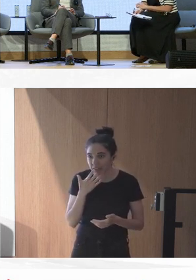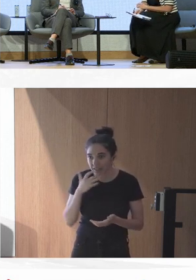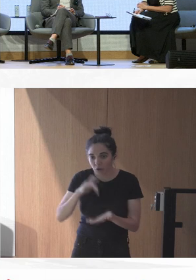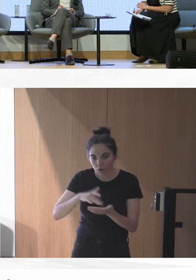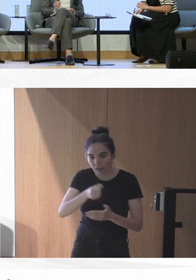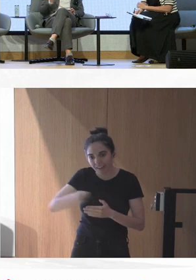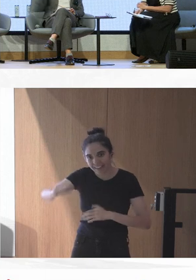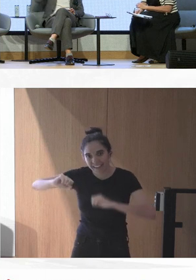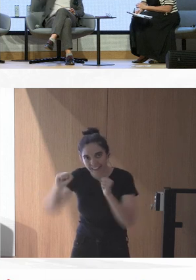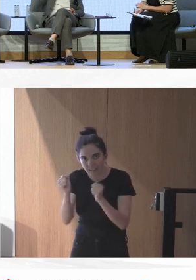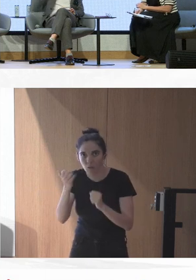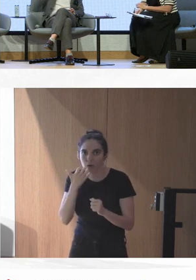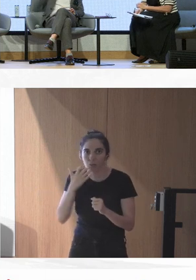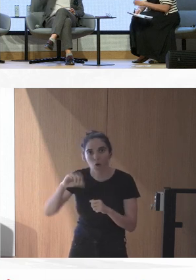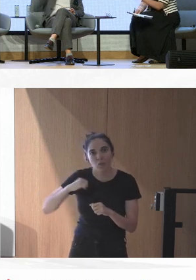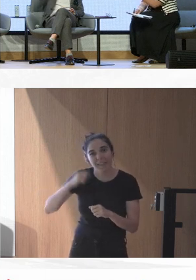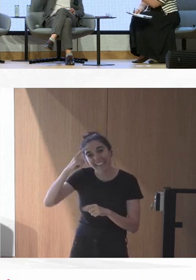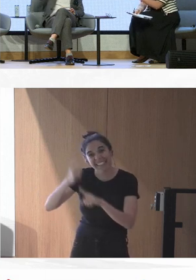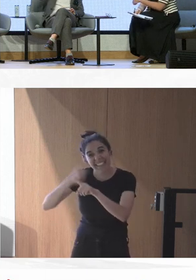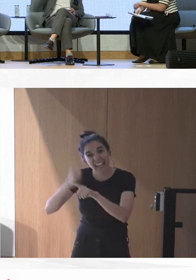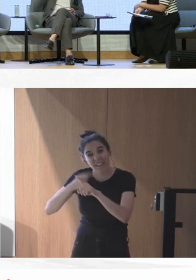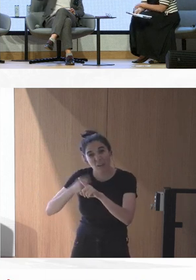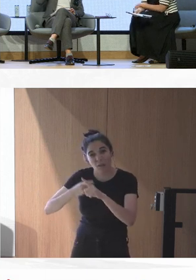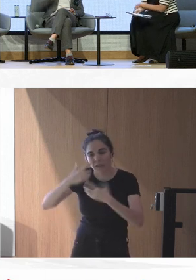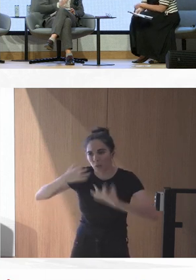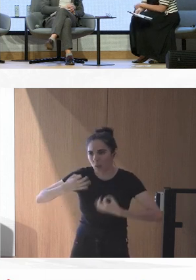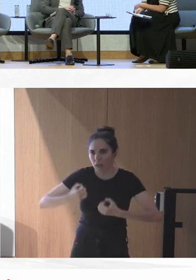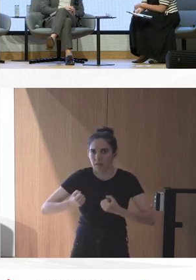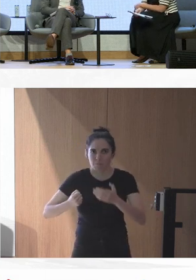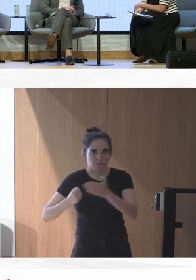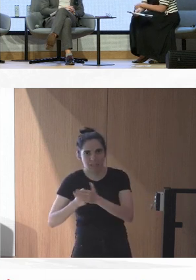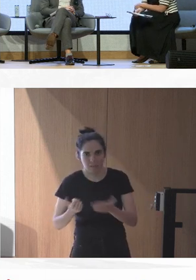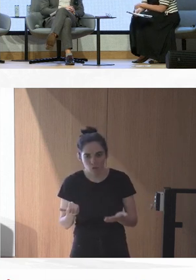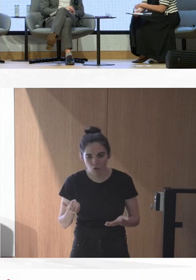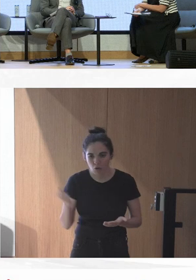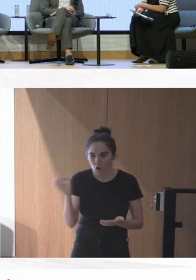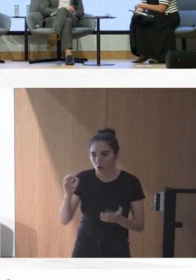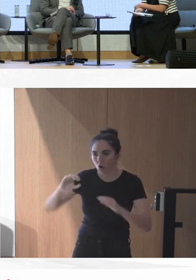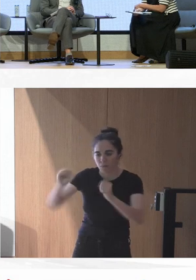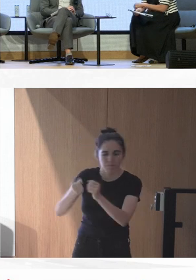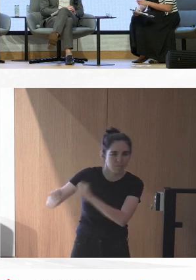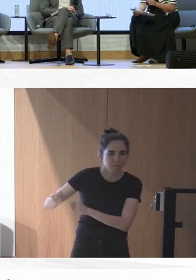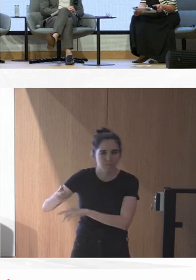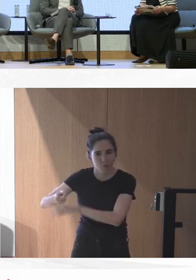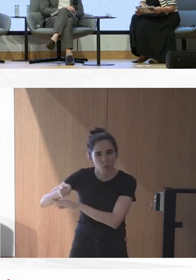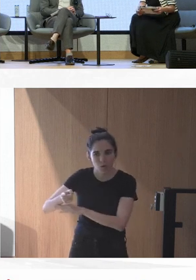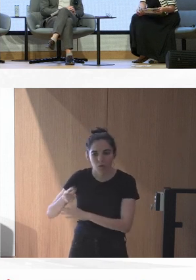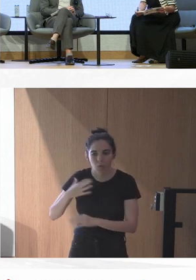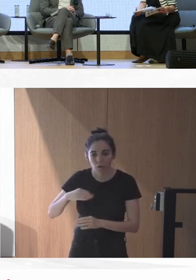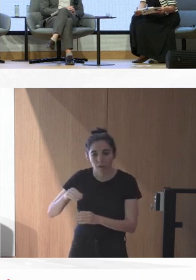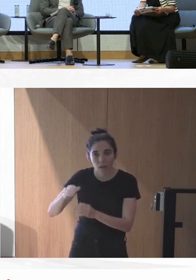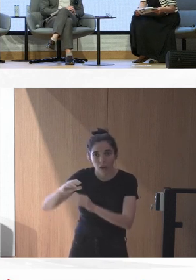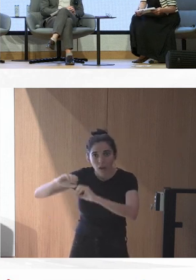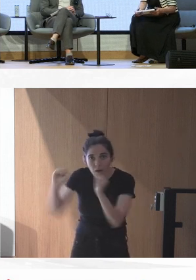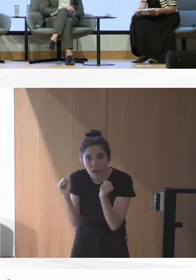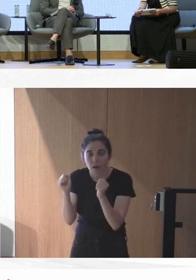ingresado en un hospital psiquiátrico de máxima seguridad o en alguna de estas otras instituciones, probablemente habría seguido ahí hasta que se muriera,